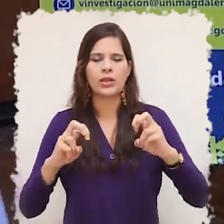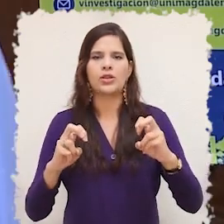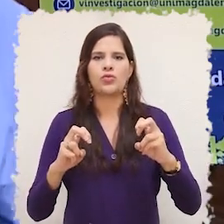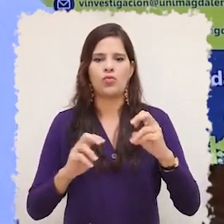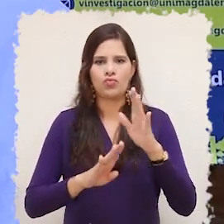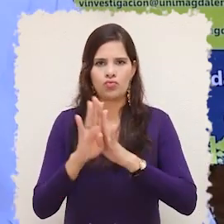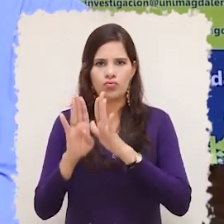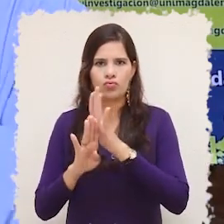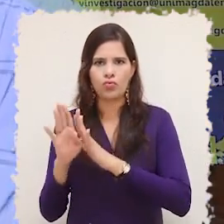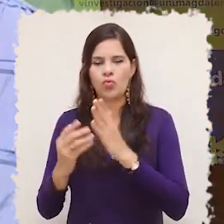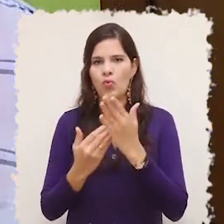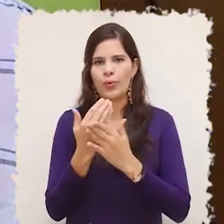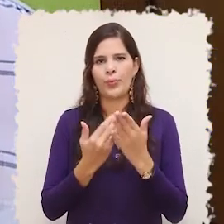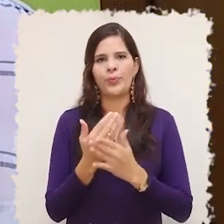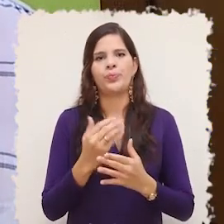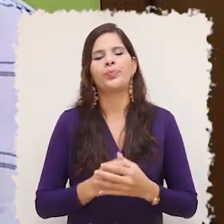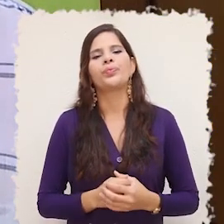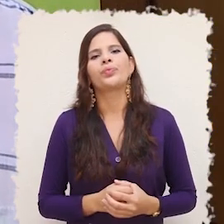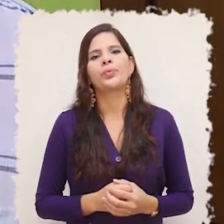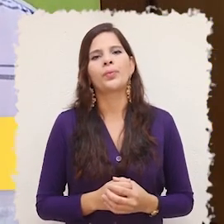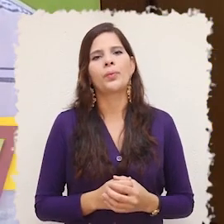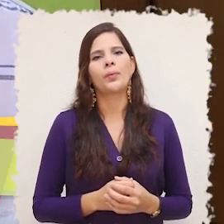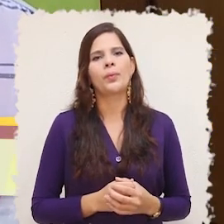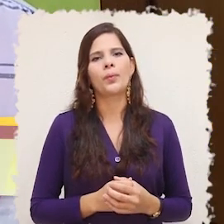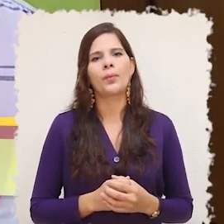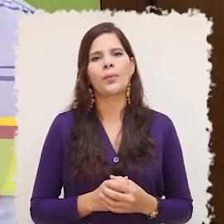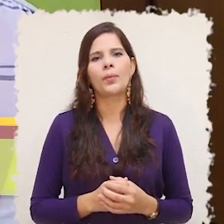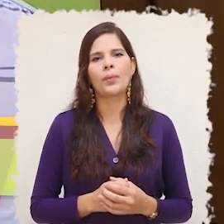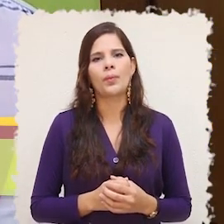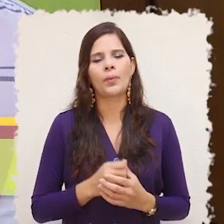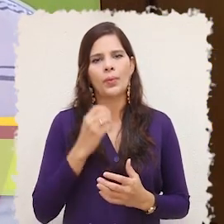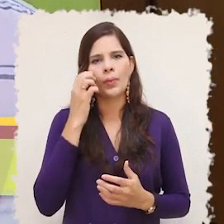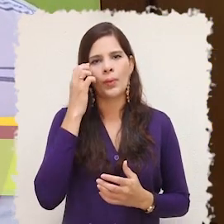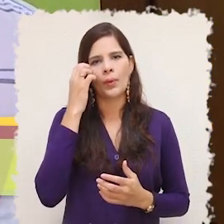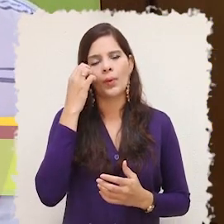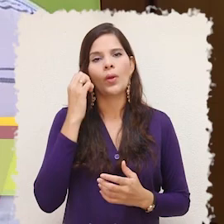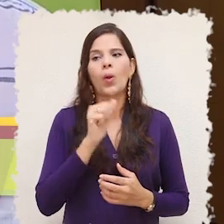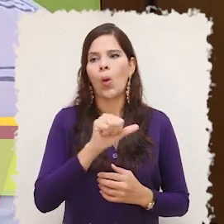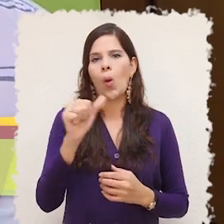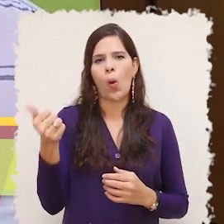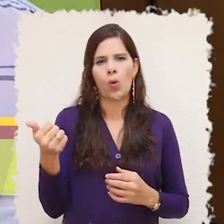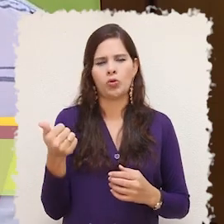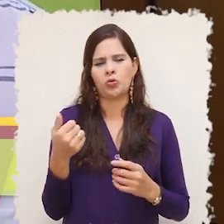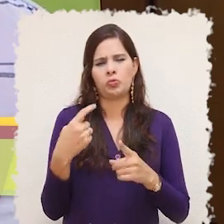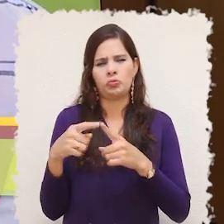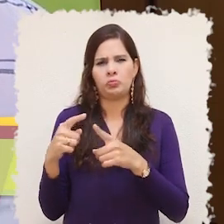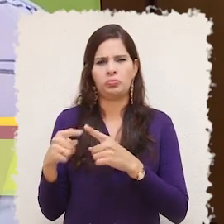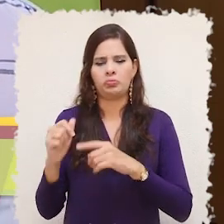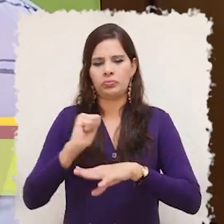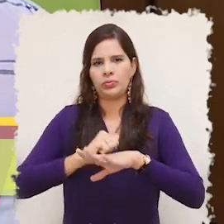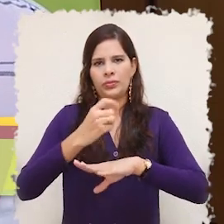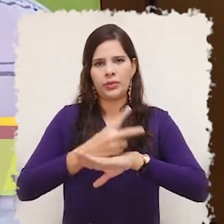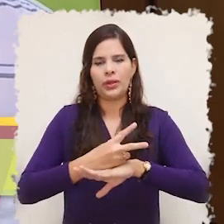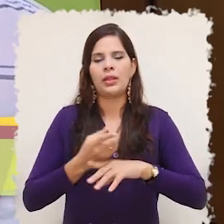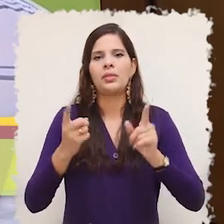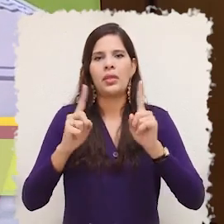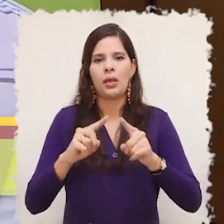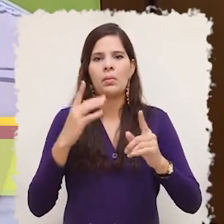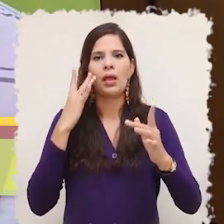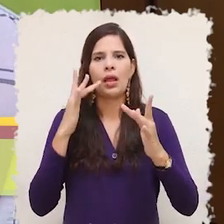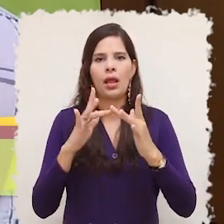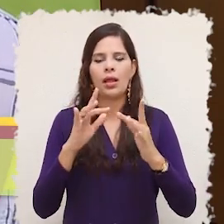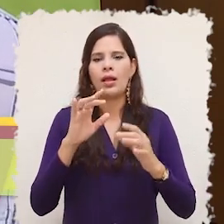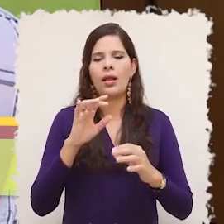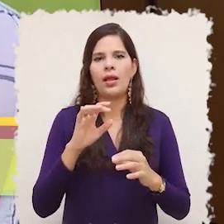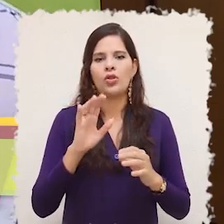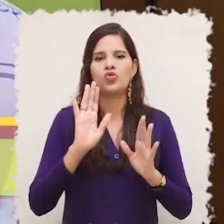el desarrollo y la innovación. En cuanto, digamos, a otros logros de la Vicerrectoría como toda unidad, pues también resalto la creación del